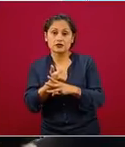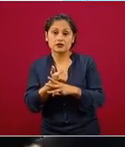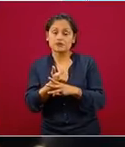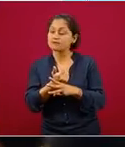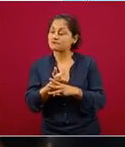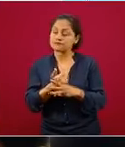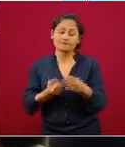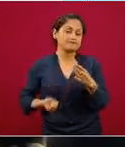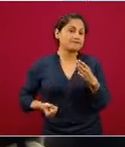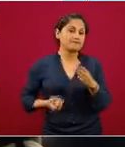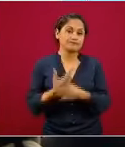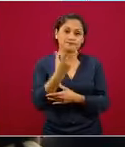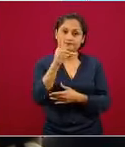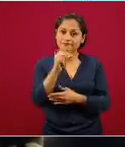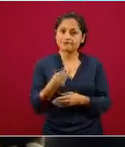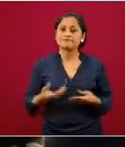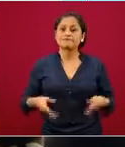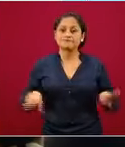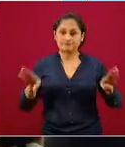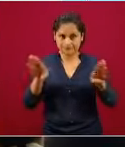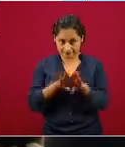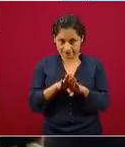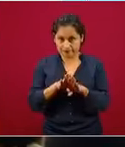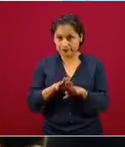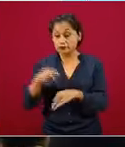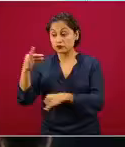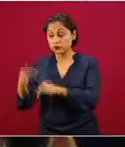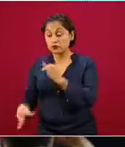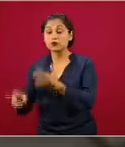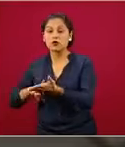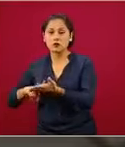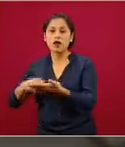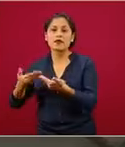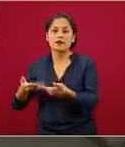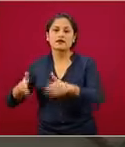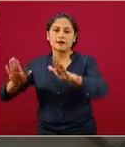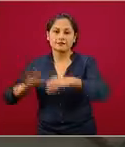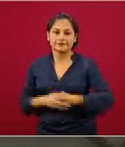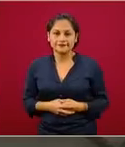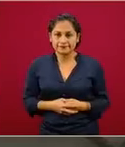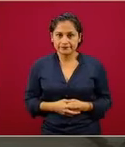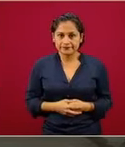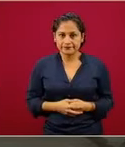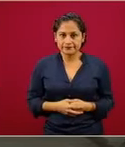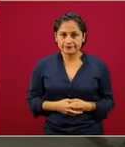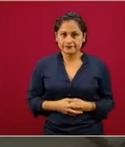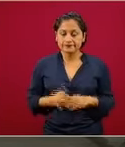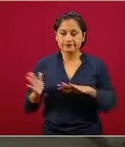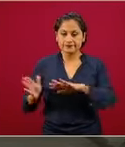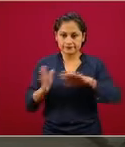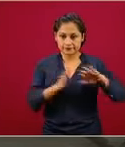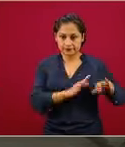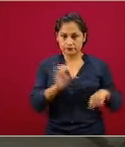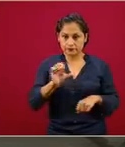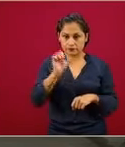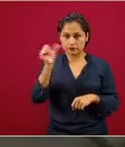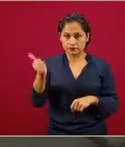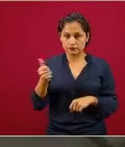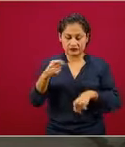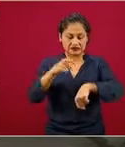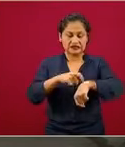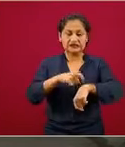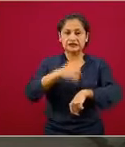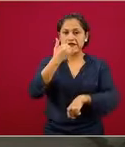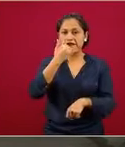consideran la aplicación de la reincorporación al ciclo escolar. Vámonos con las otras 2, creo que me estoy comiendo todo el tiempo